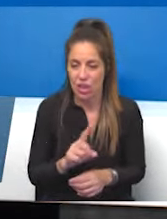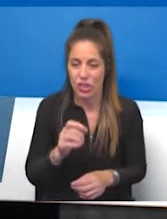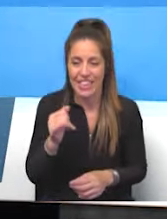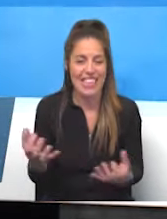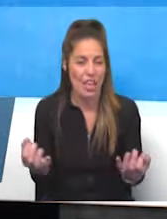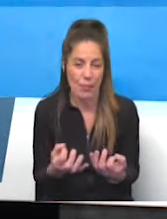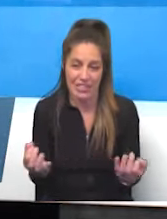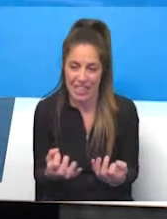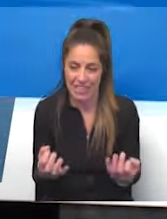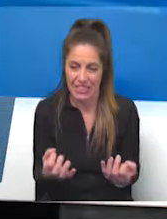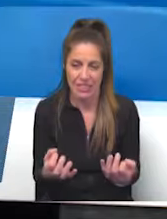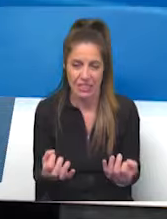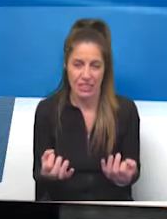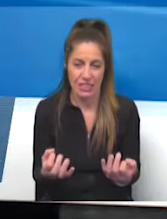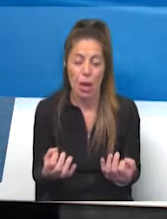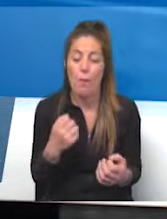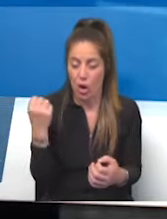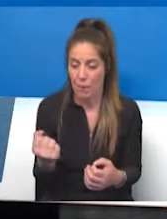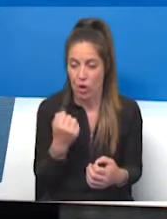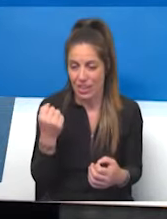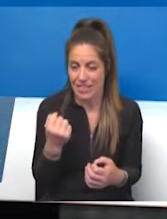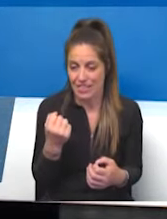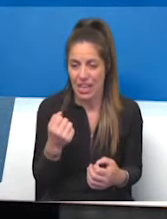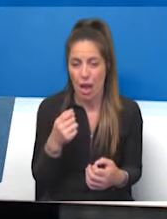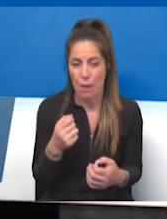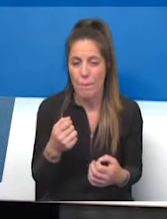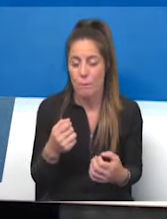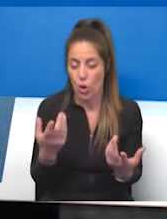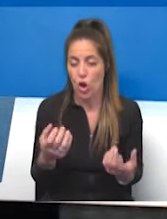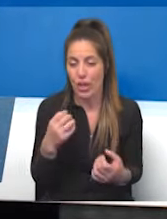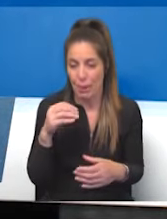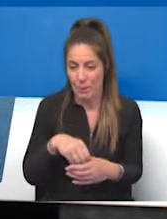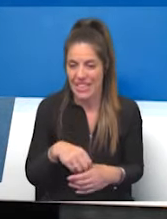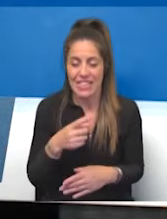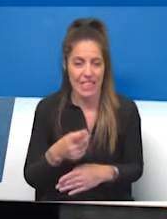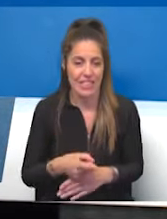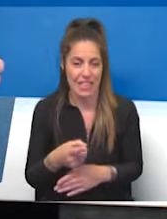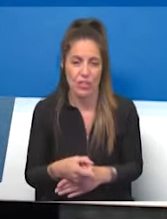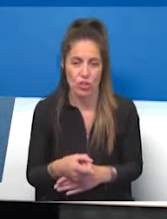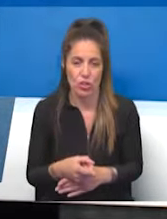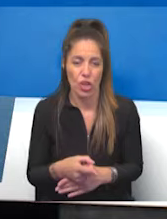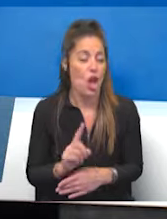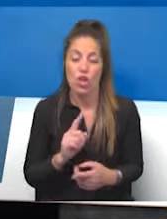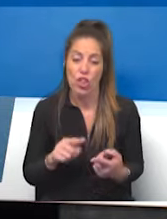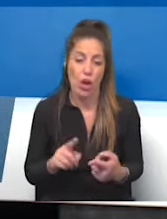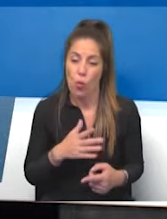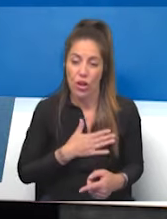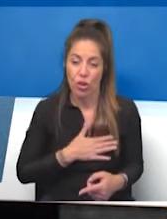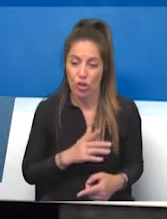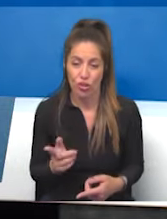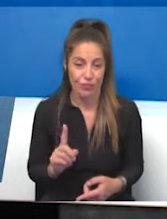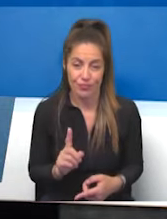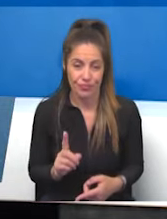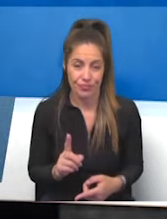ser especiales por la importancia por la trascendencia por el rango de lo que implica esa designación no nos pusimos de acuerdo